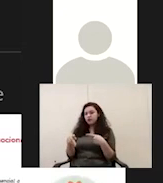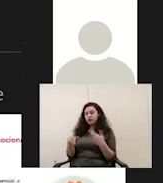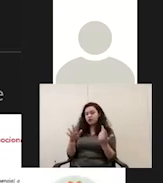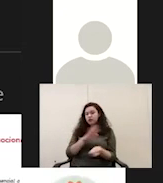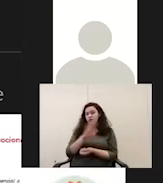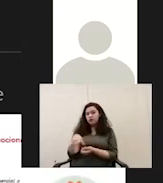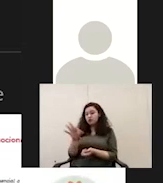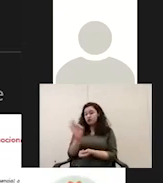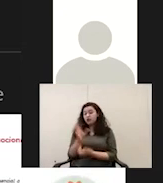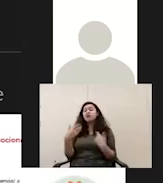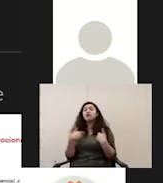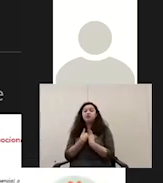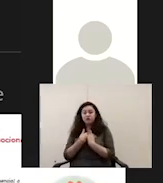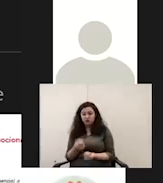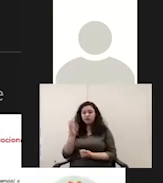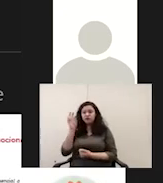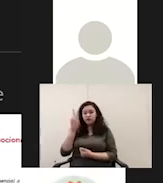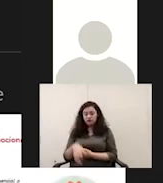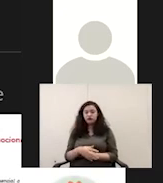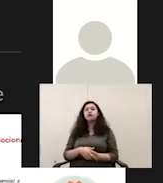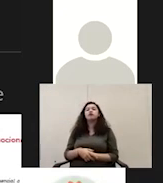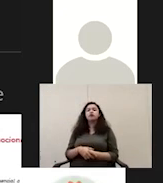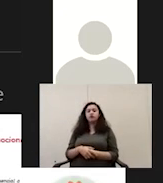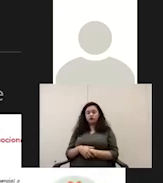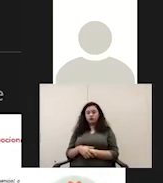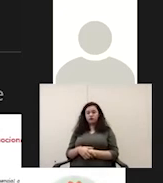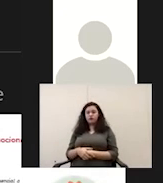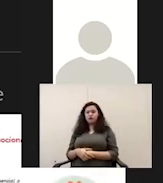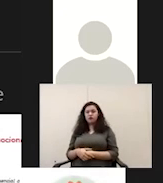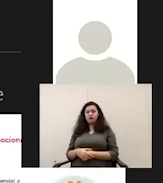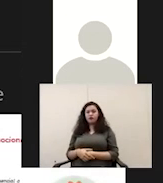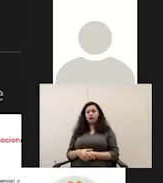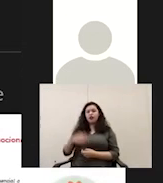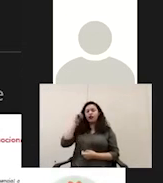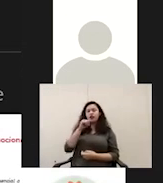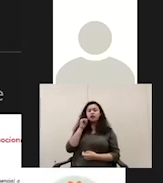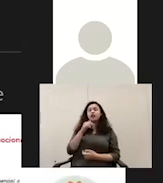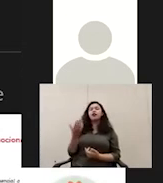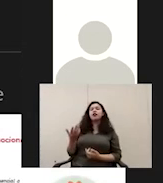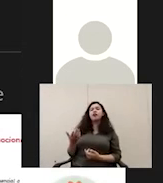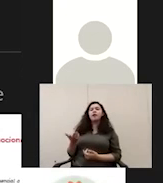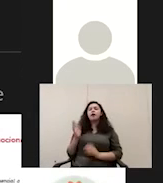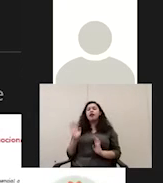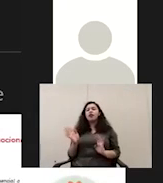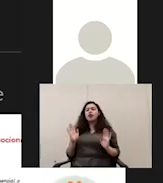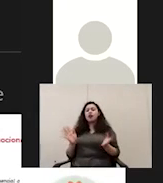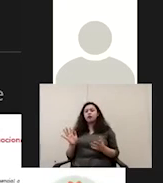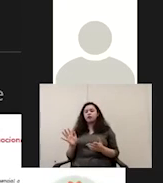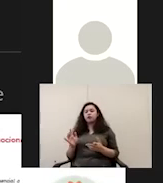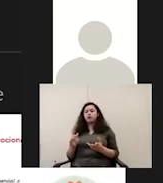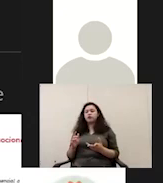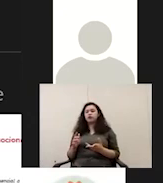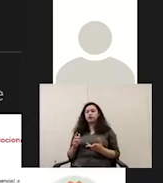y es muy comprensible, por eso es que siempre se les pide pues que vayan haciendo como un